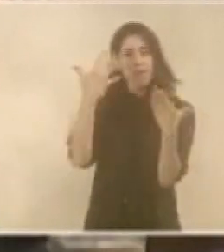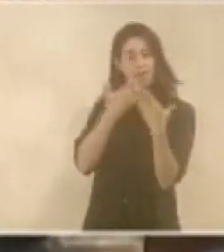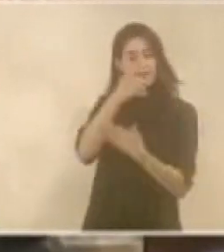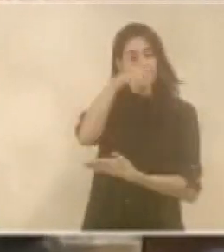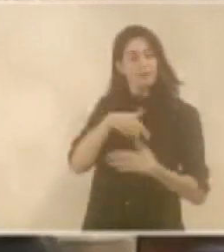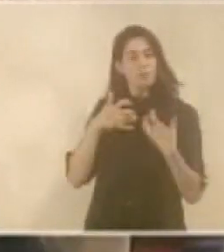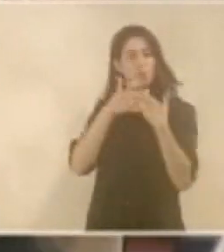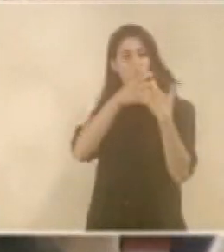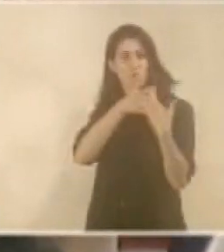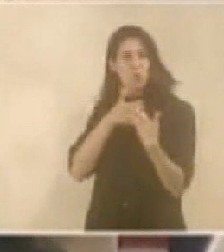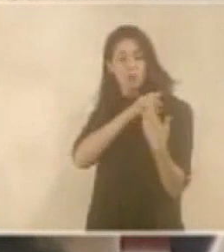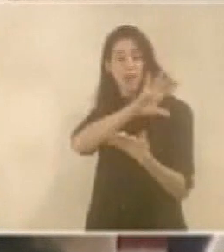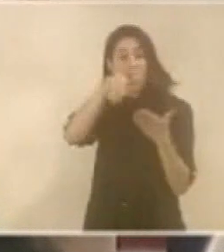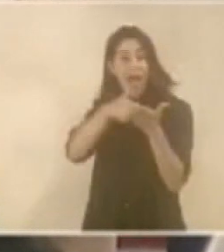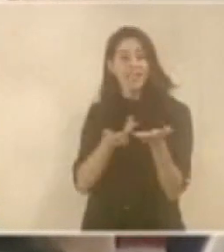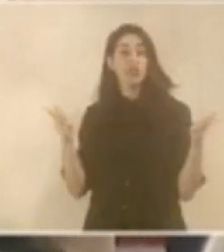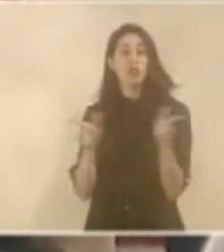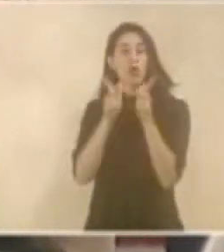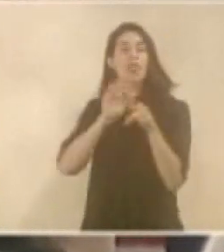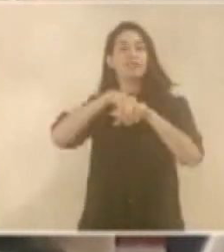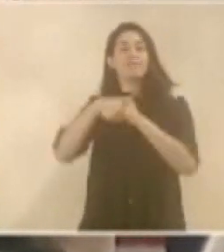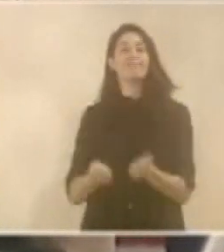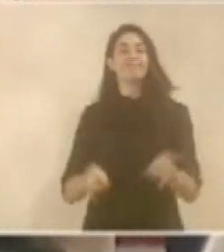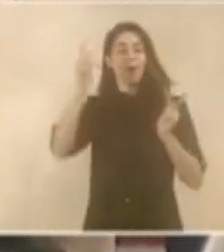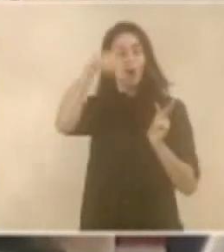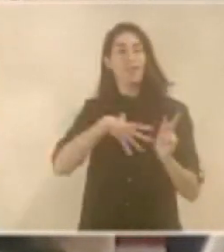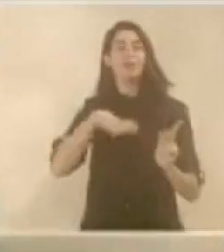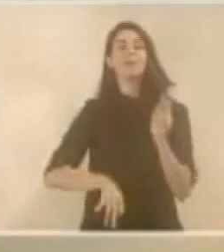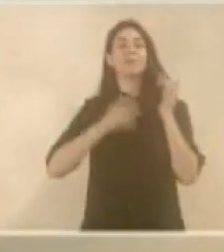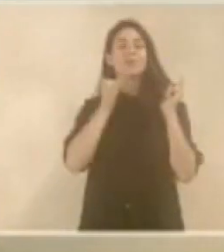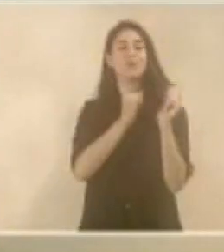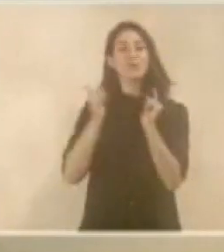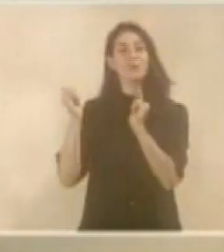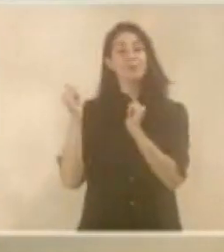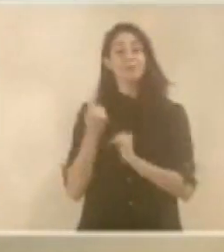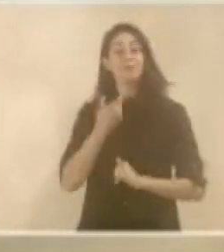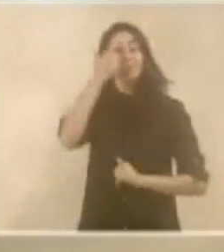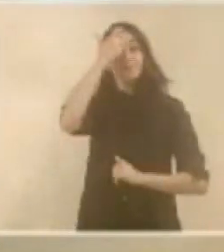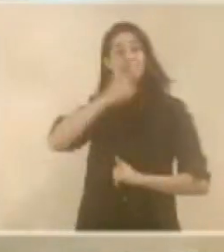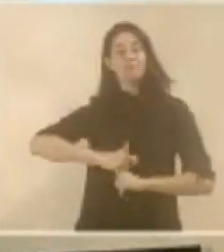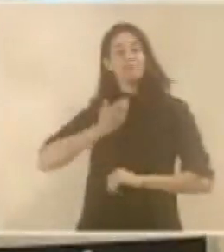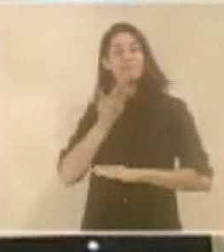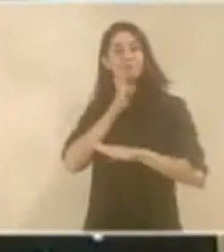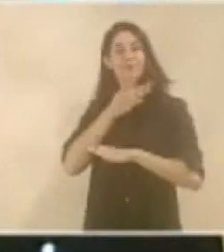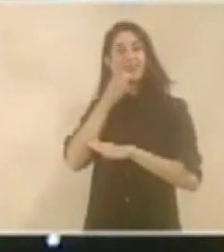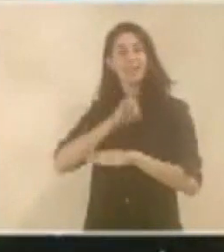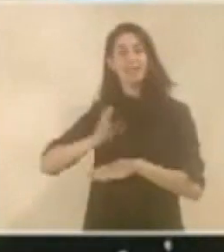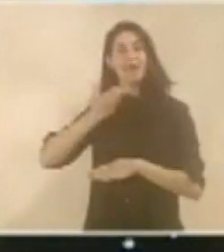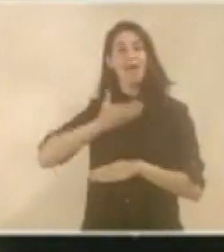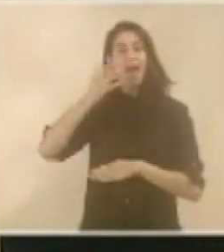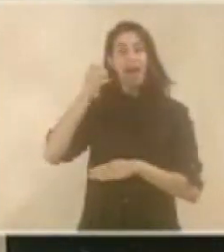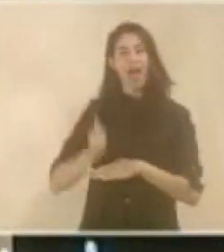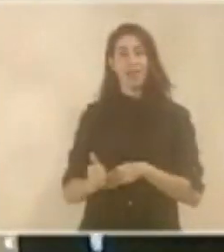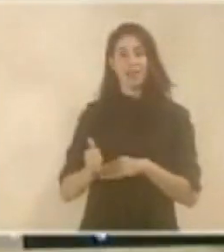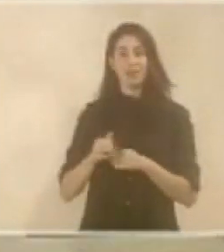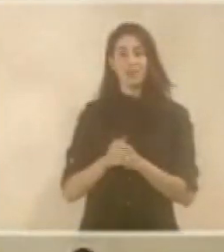democrática que hoy disfrutamos. Preside el acto, junto al excelentísimo señor alcalde presidente, la primera teniente de alcalde y el señor